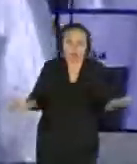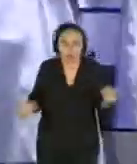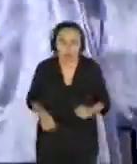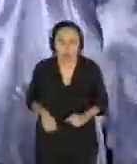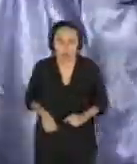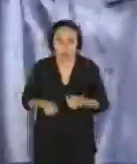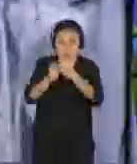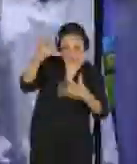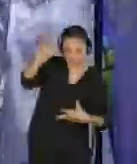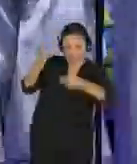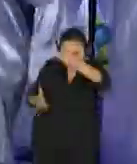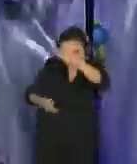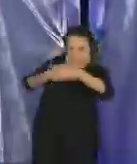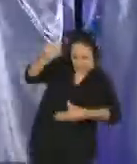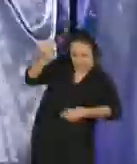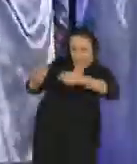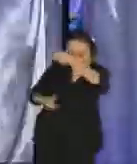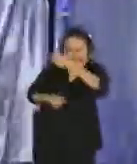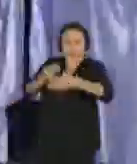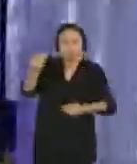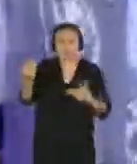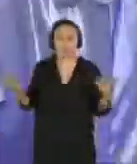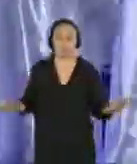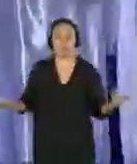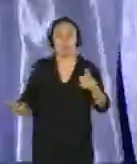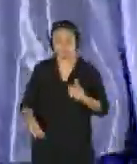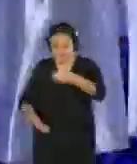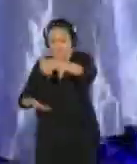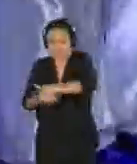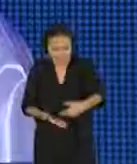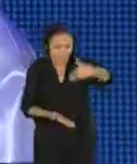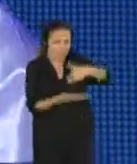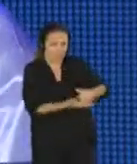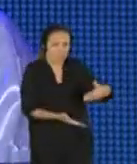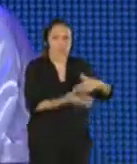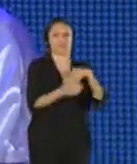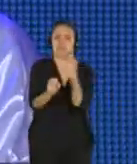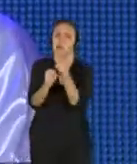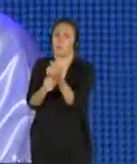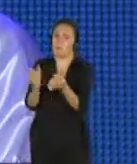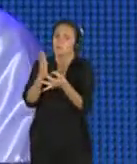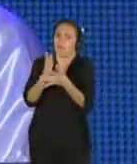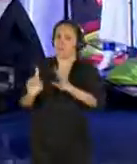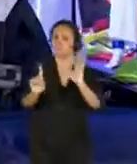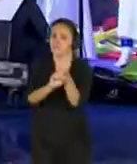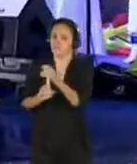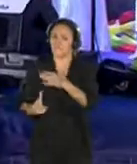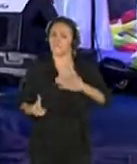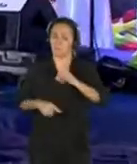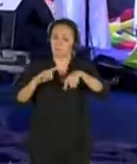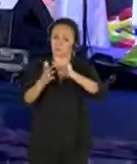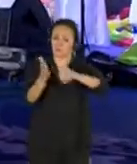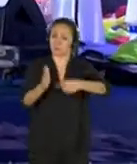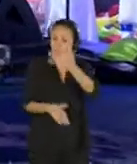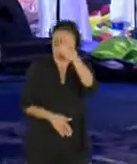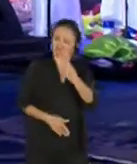la lista súper larga, no. A mí me pide un buen trabajo, quiero encontrar un contrato digno